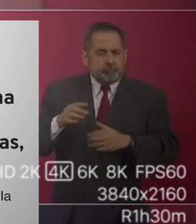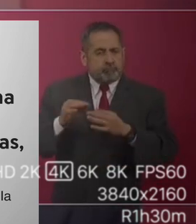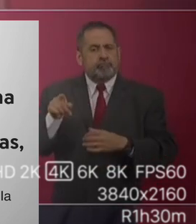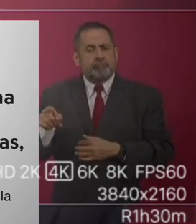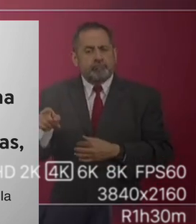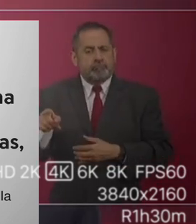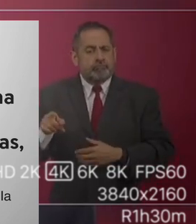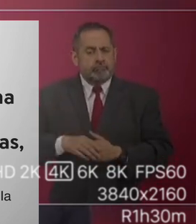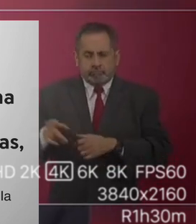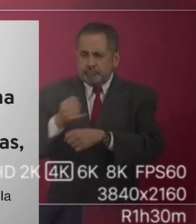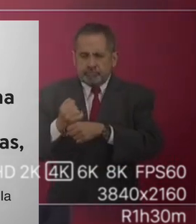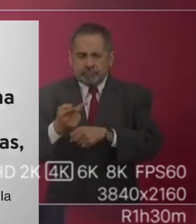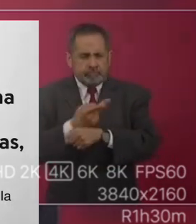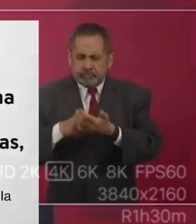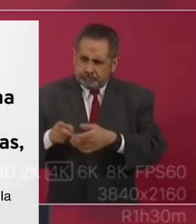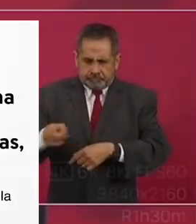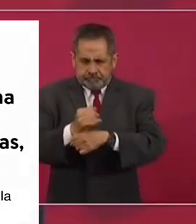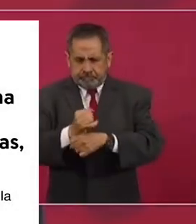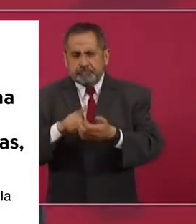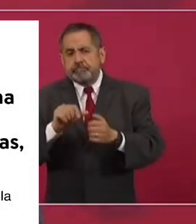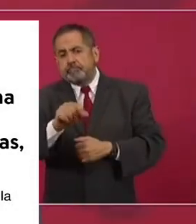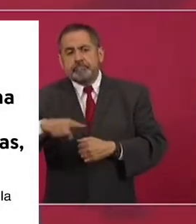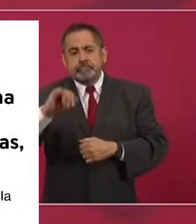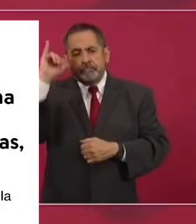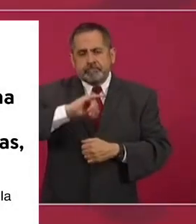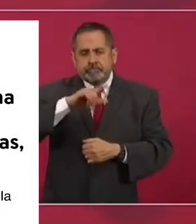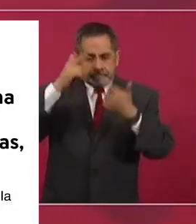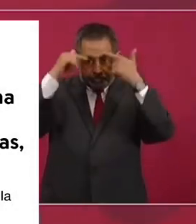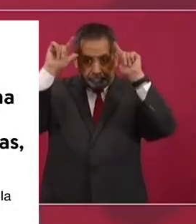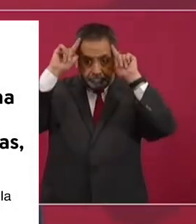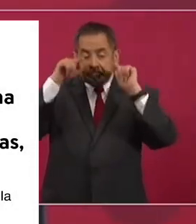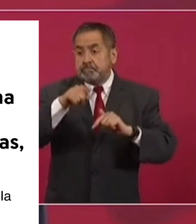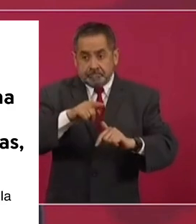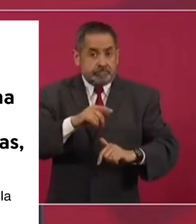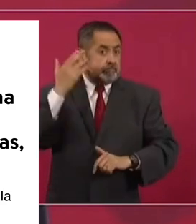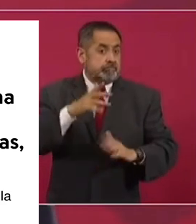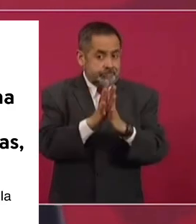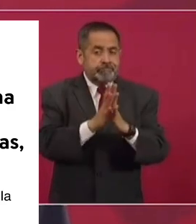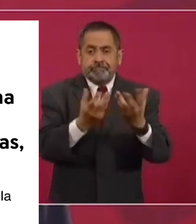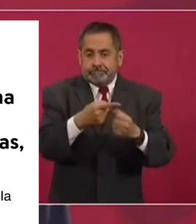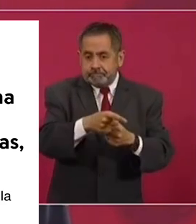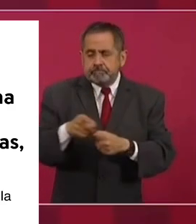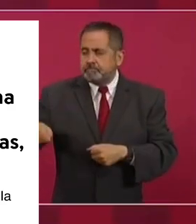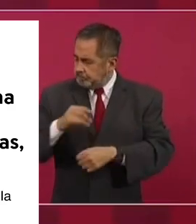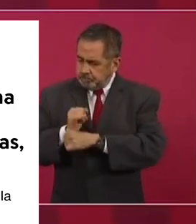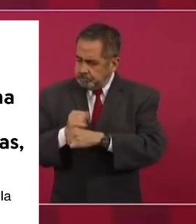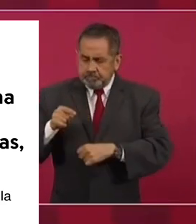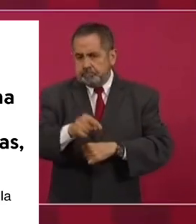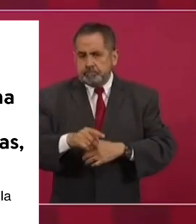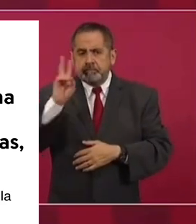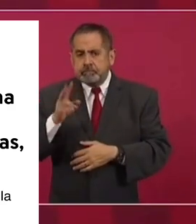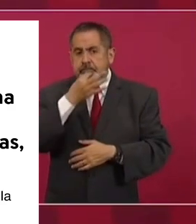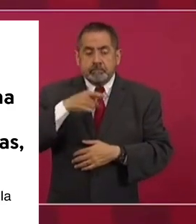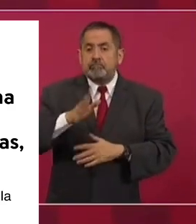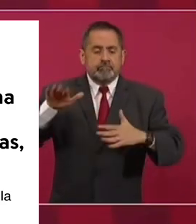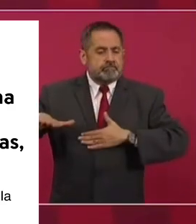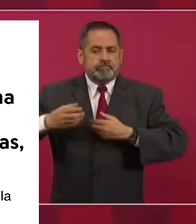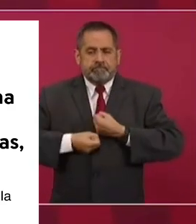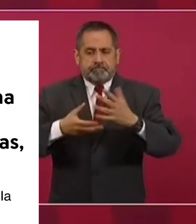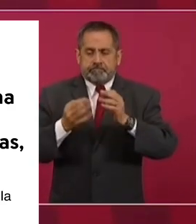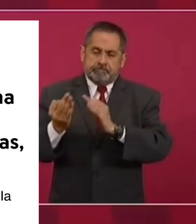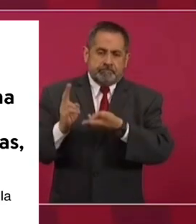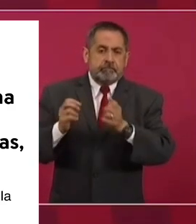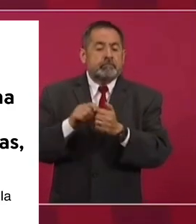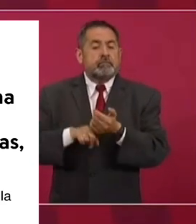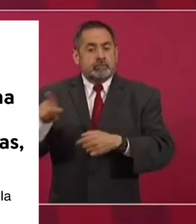se investigara a los jefes de Marina que participaron en ese operativo y ya han declarado. ¿Ante